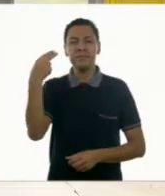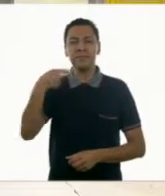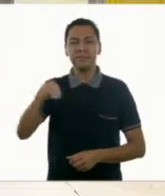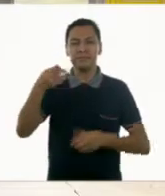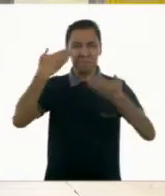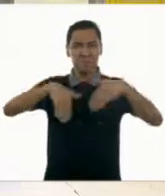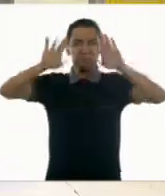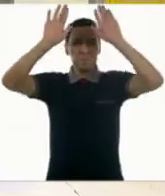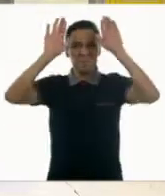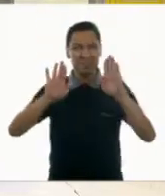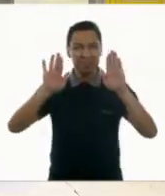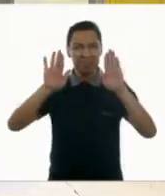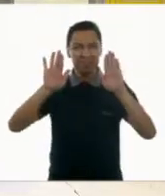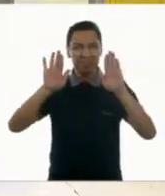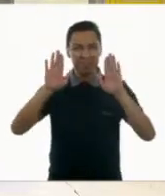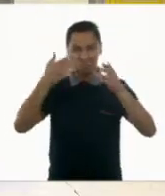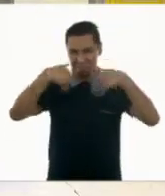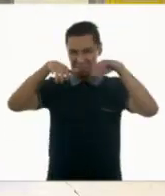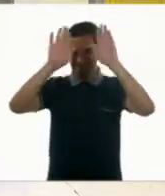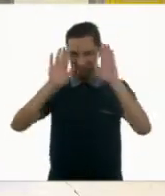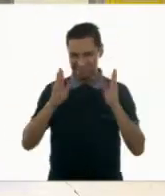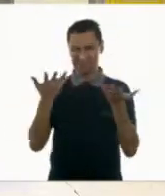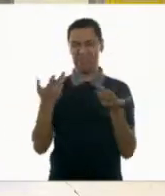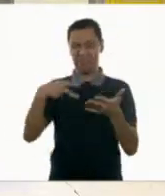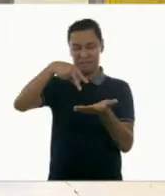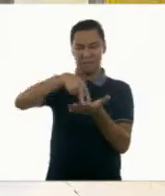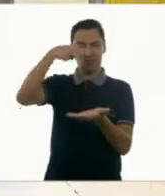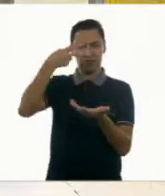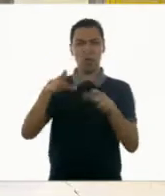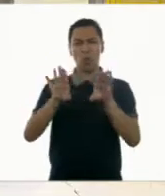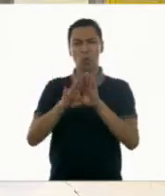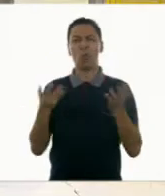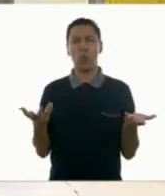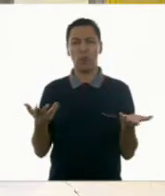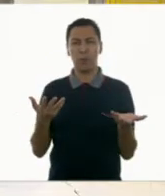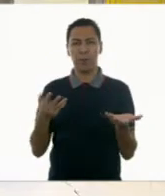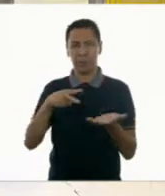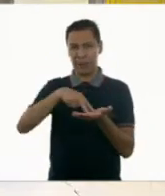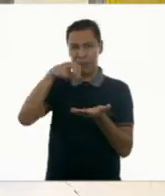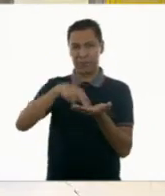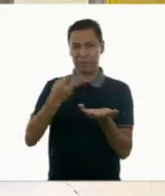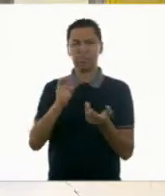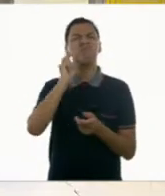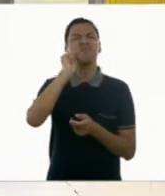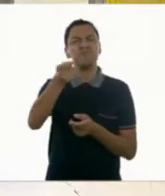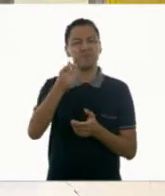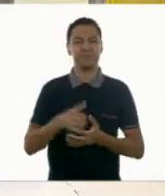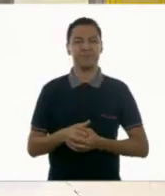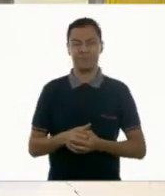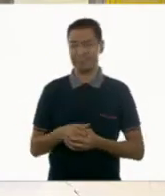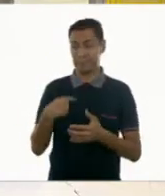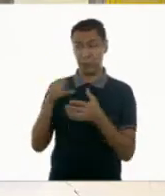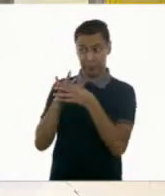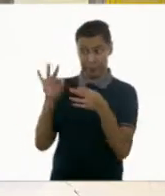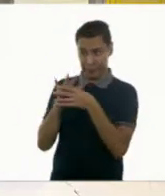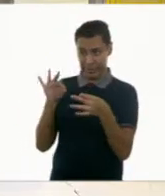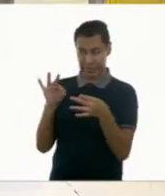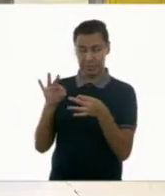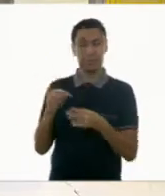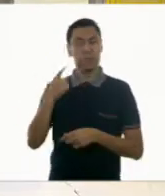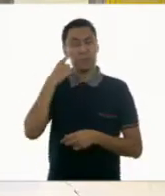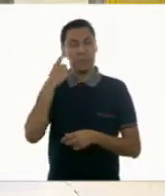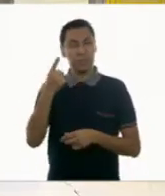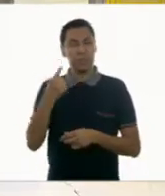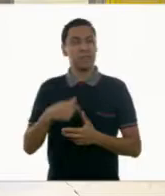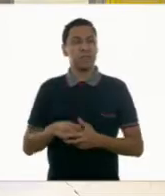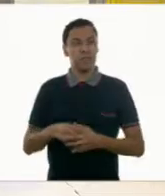Acróbatas del salto, ¿te acordabas, verdad? Claro. Muy que bien, sí. Perfecto. Acróbatas del salto, ¿en qué consiste? Te explico, Ale. Vamos a